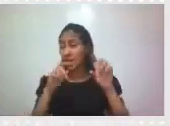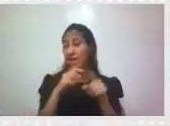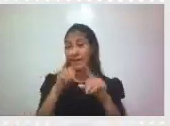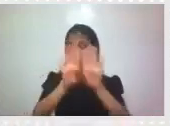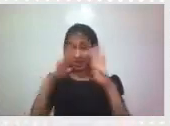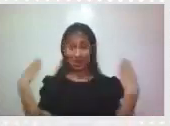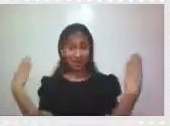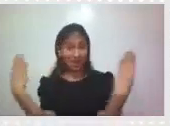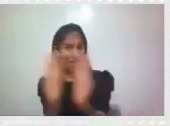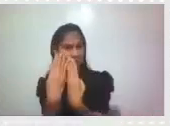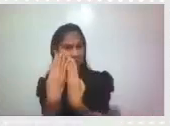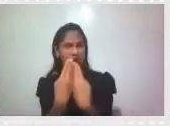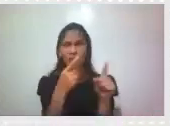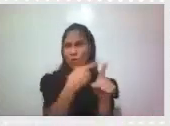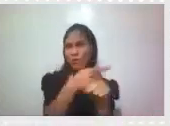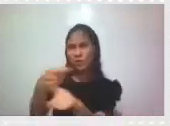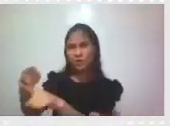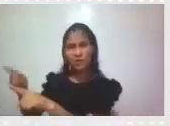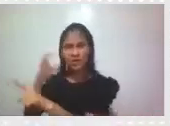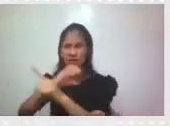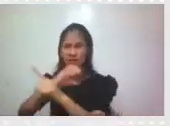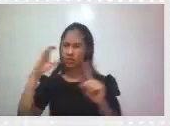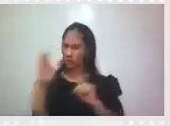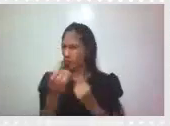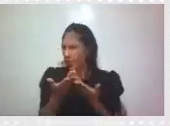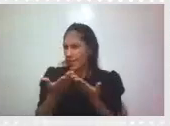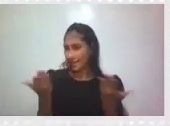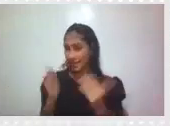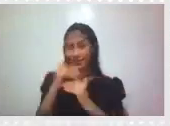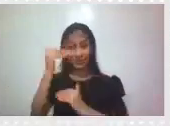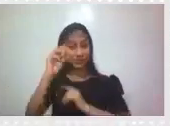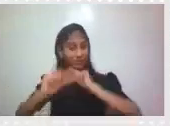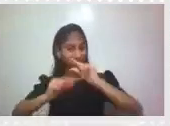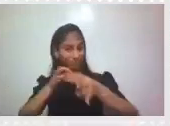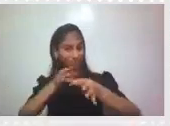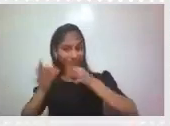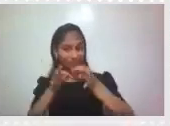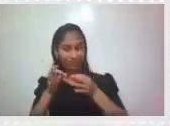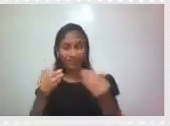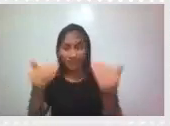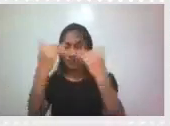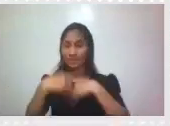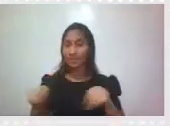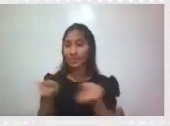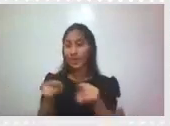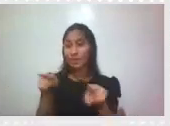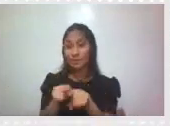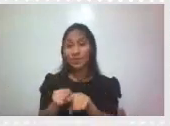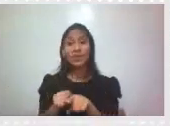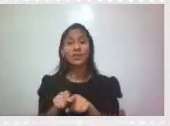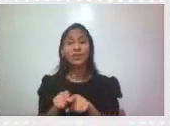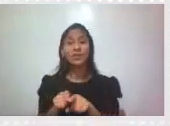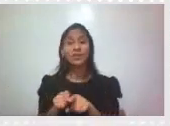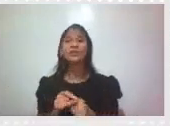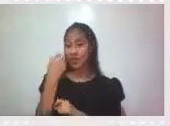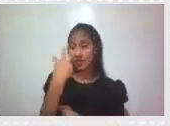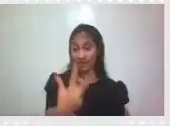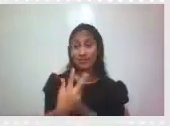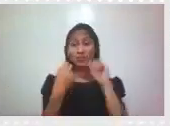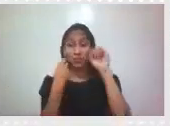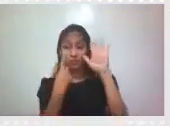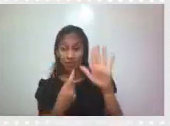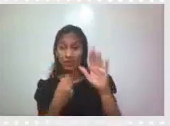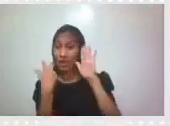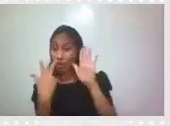intercultural. También hemos llegamos a 318 líderes y lideresas de pueblos indígenas